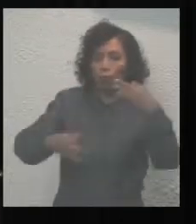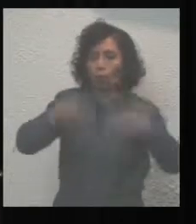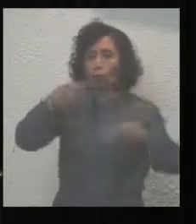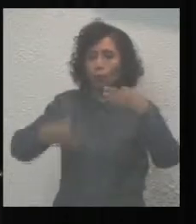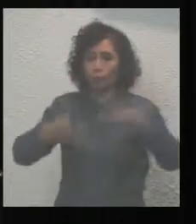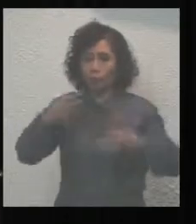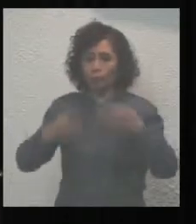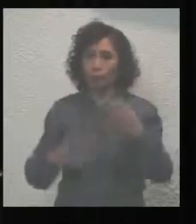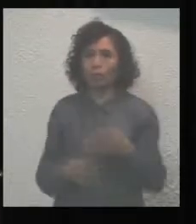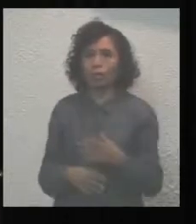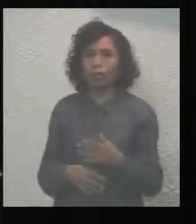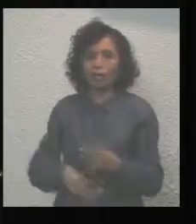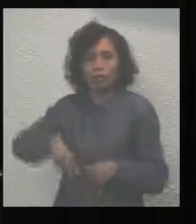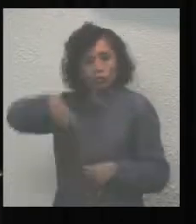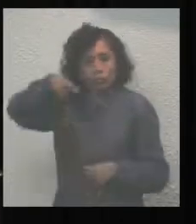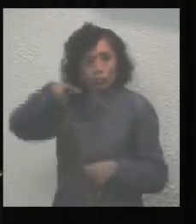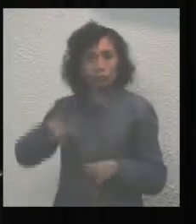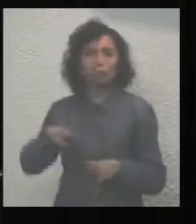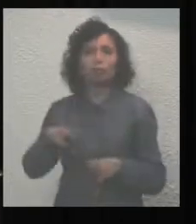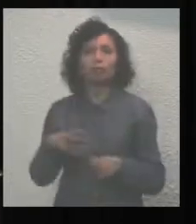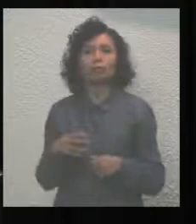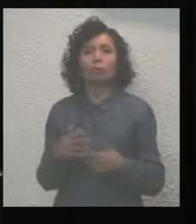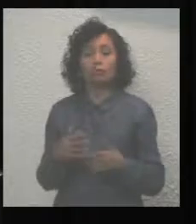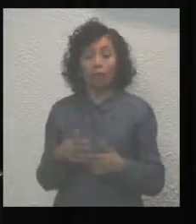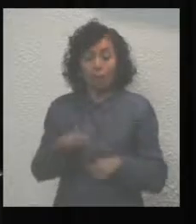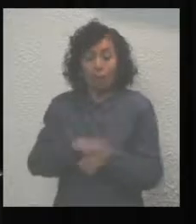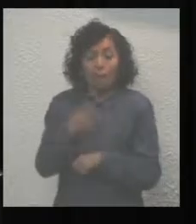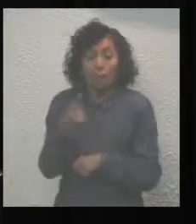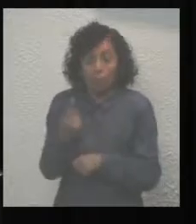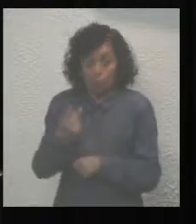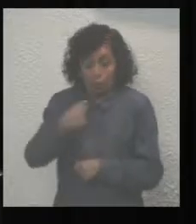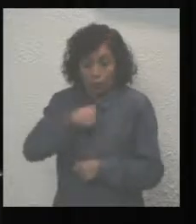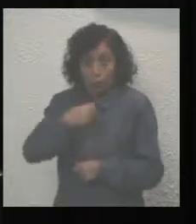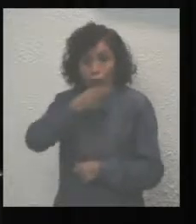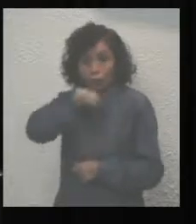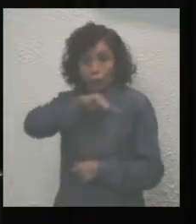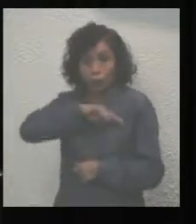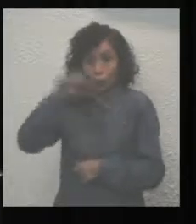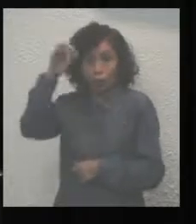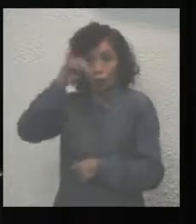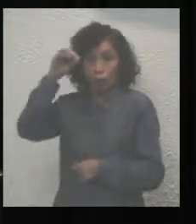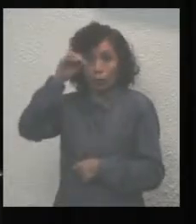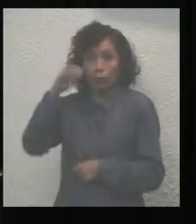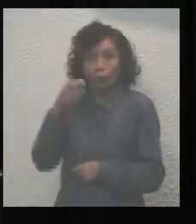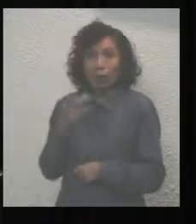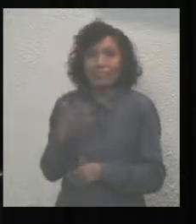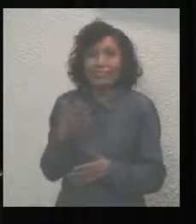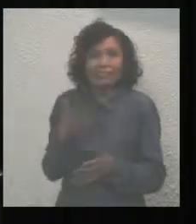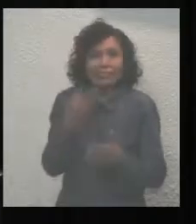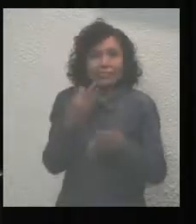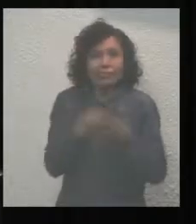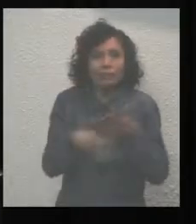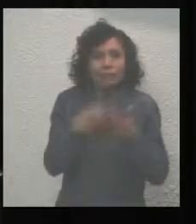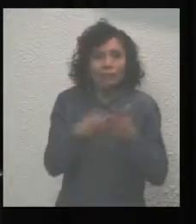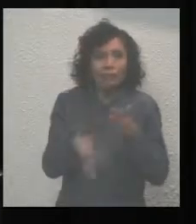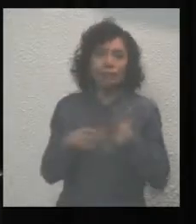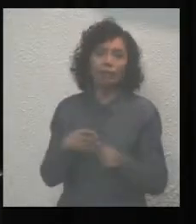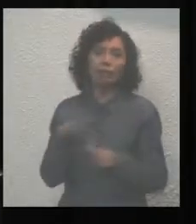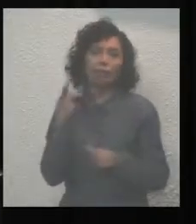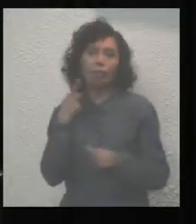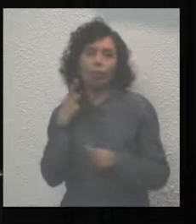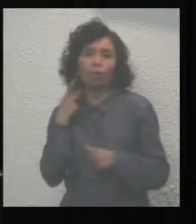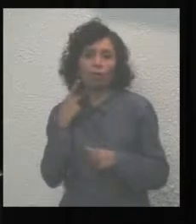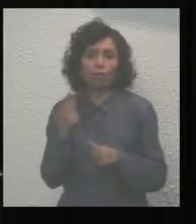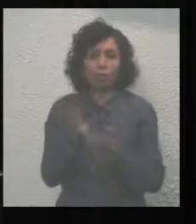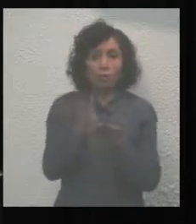y certeza jurídica de la tierra, ya que desde nuestro punto de vista hay una gran deuda política, moral y económica con